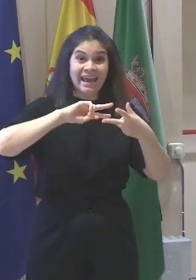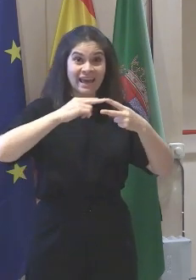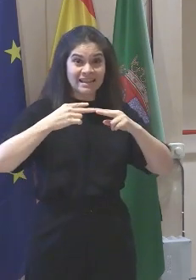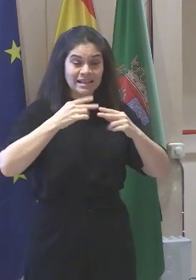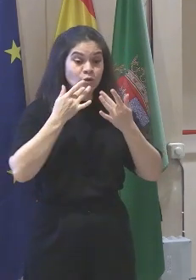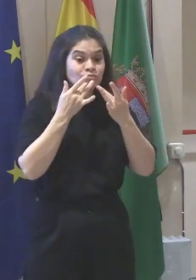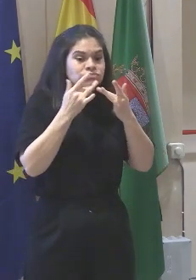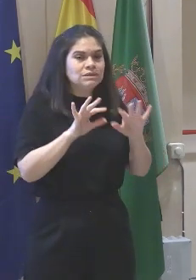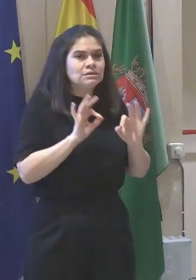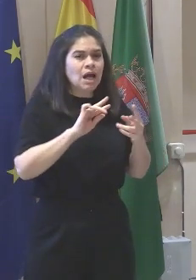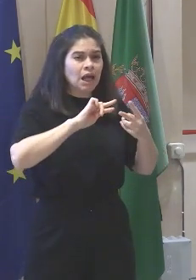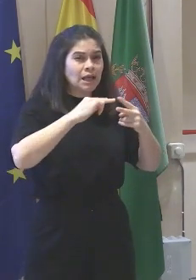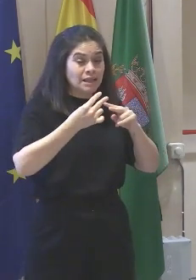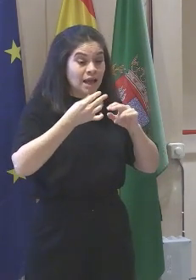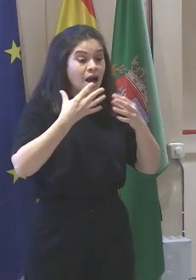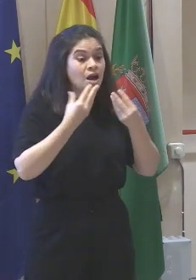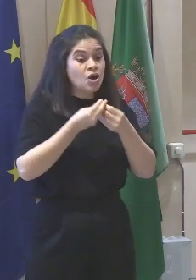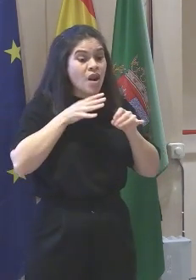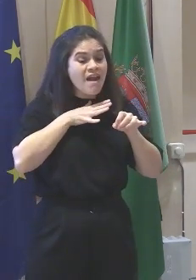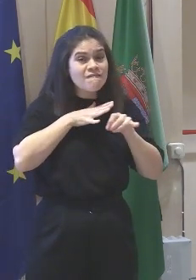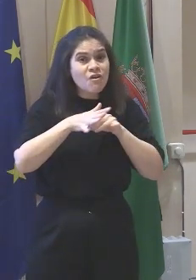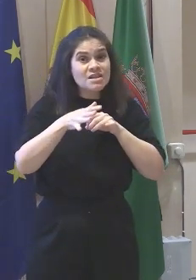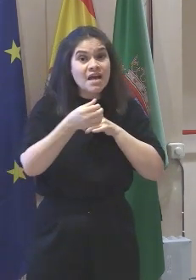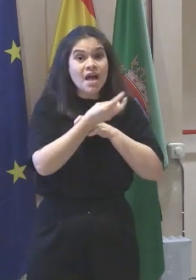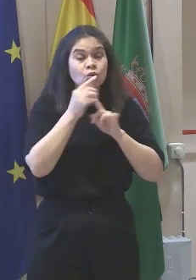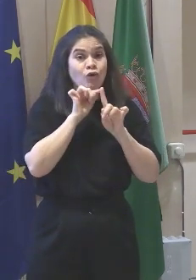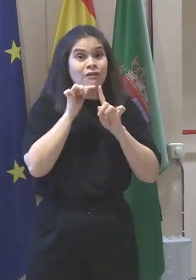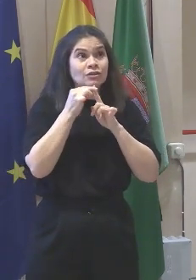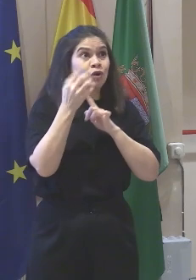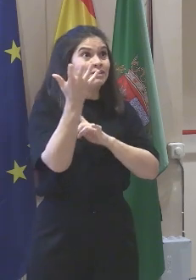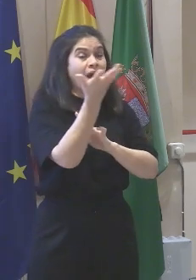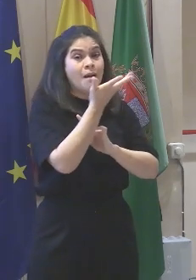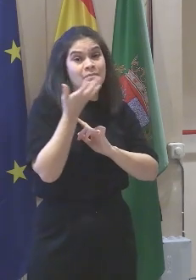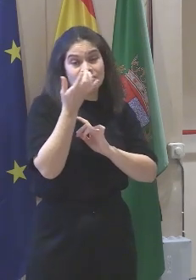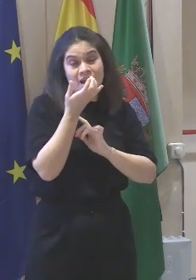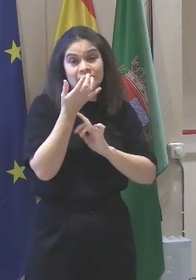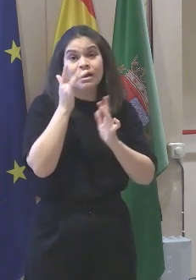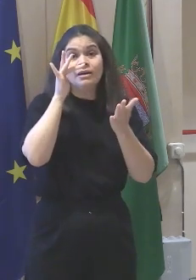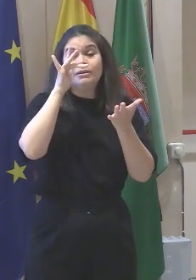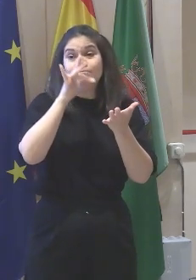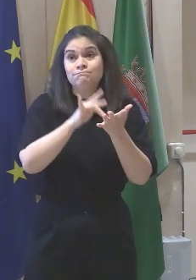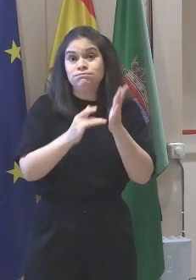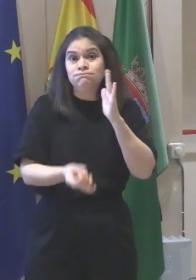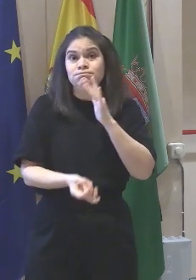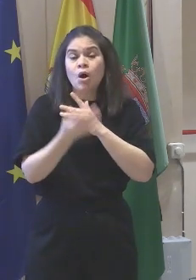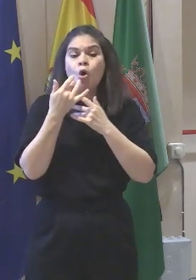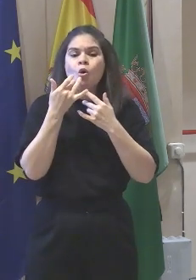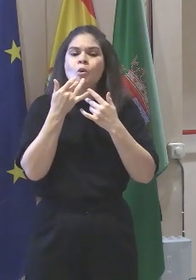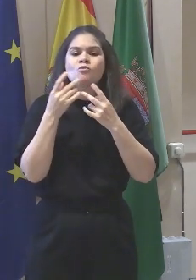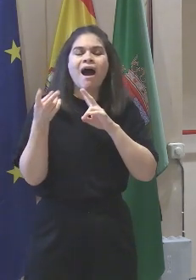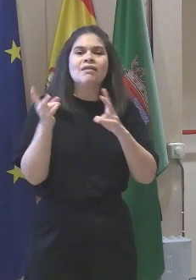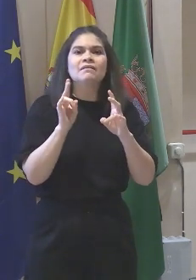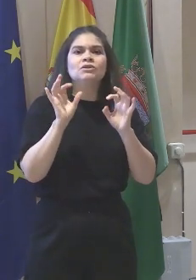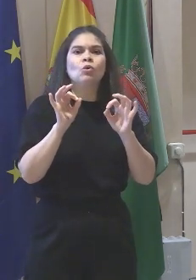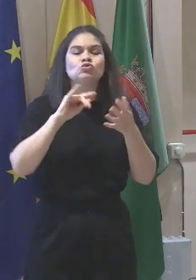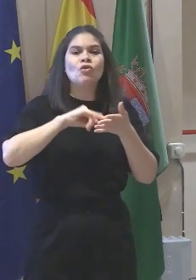susceptibilidad genética, con la influencia de determinados factores ambientales, ocurre una activación del